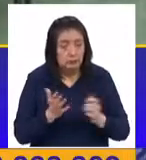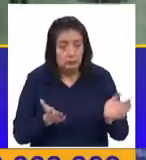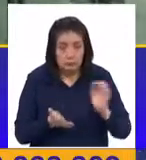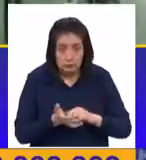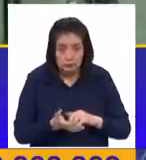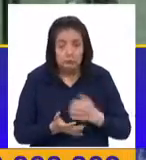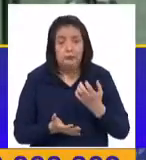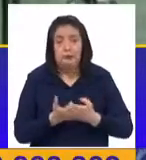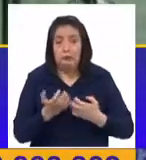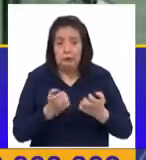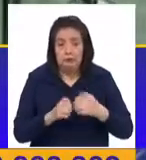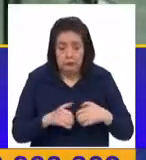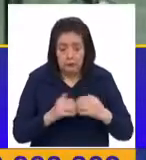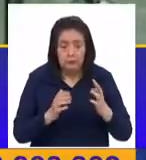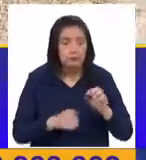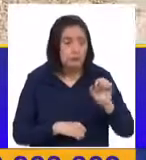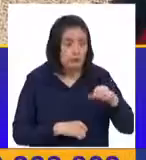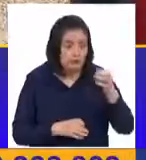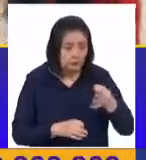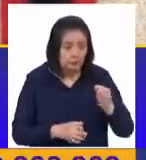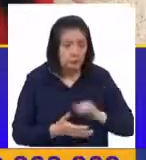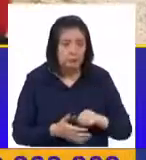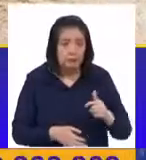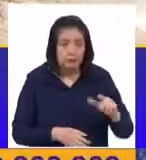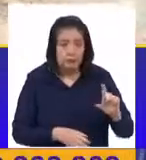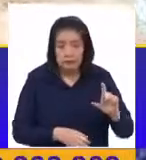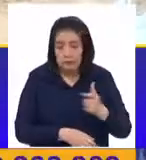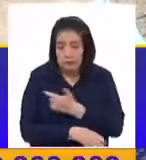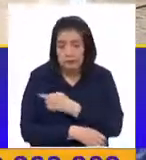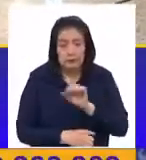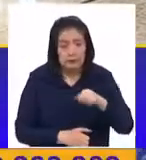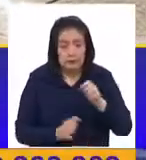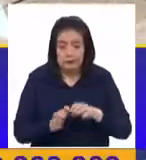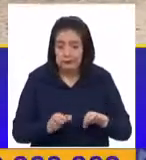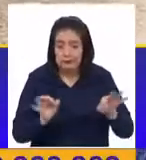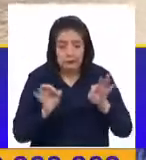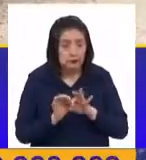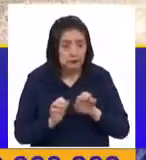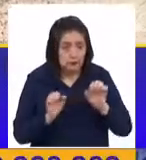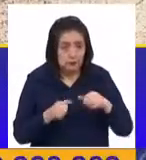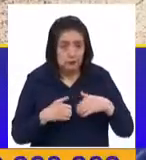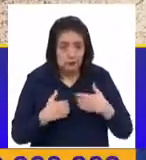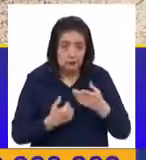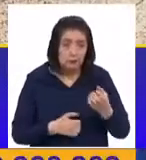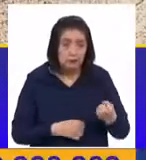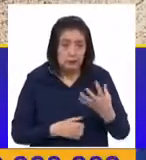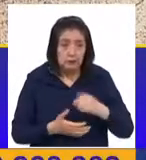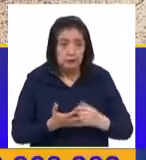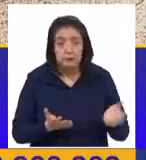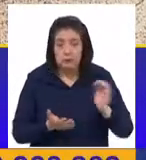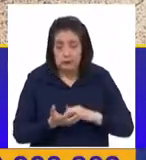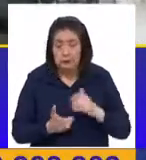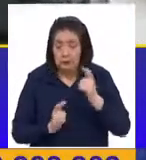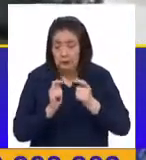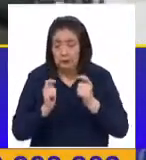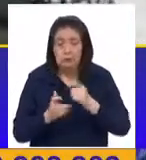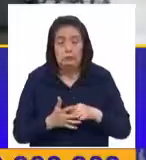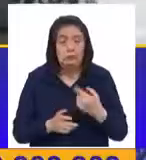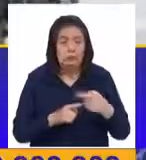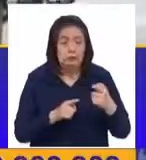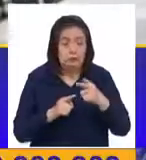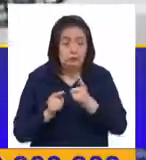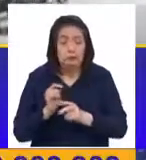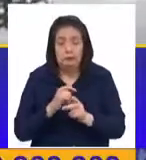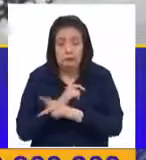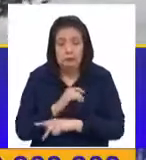reactivar la economía. Así es, el tema de la vacunación es importante para poder, como bien señalas, reactivar el turismo en muchos países que